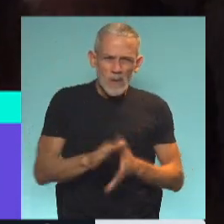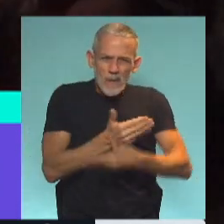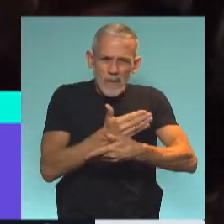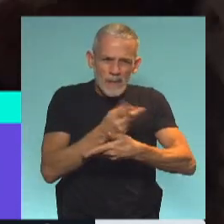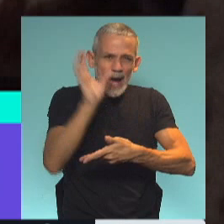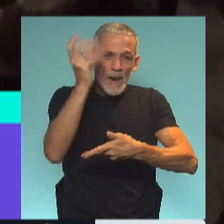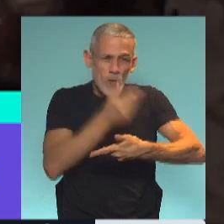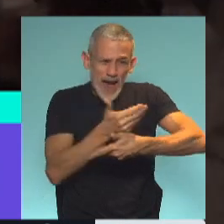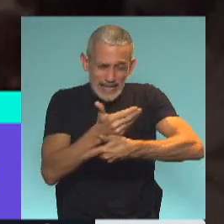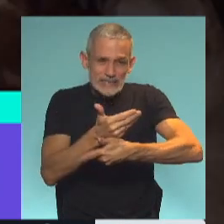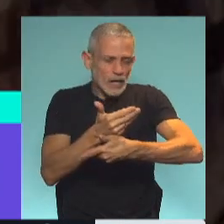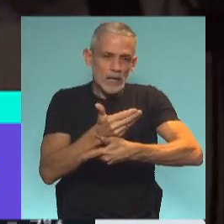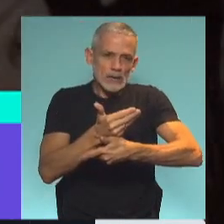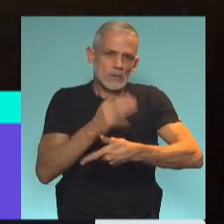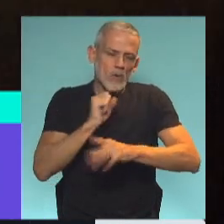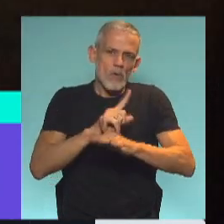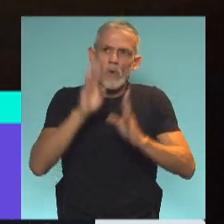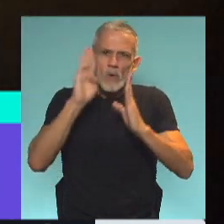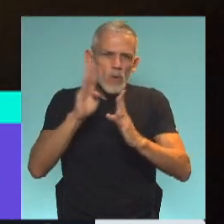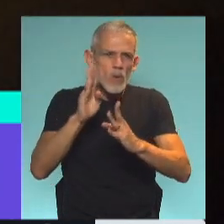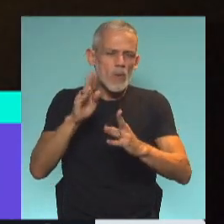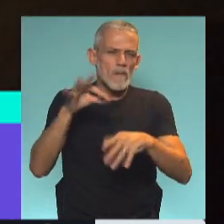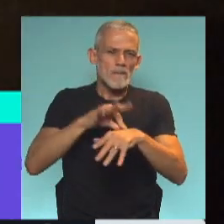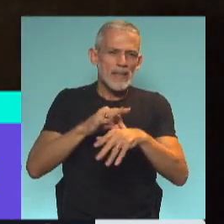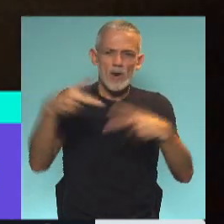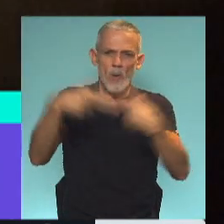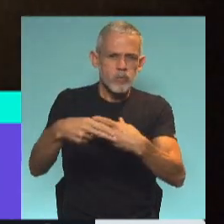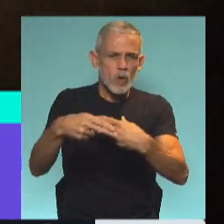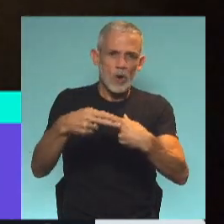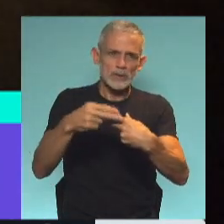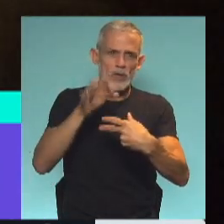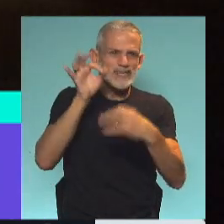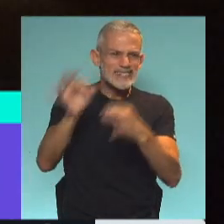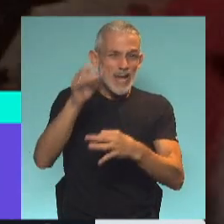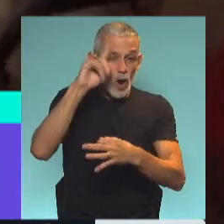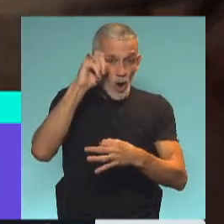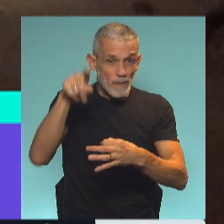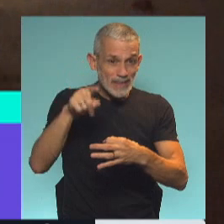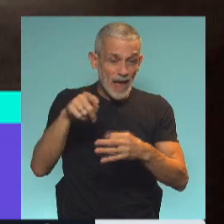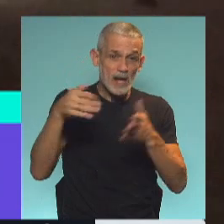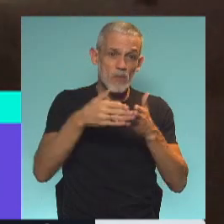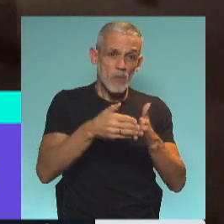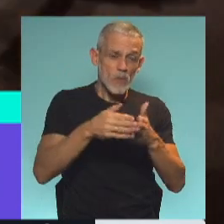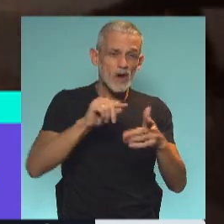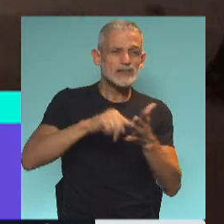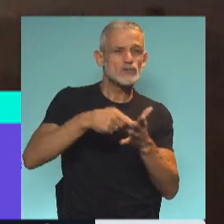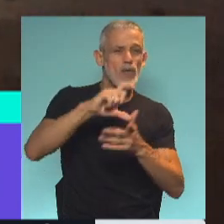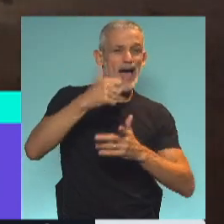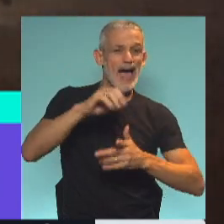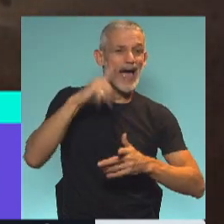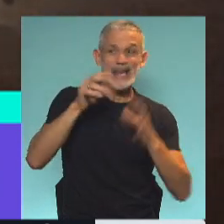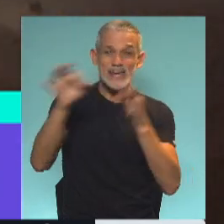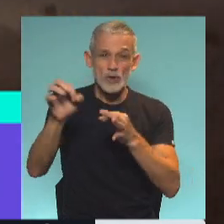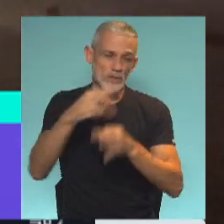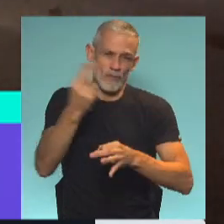una ambulancia y no pudo recibir atención médica por un bloqueo en la ruta que une al puerto de Buenaventura con esa ciudad del sudoeste del